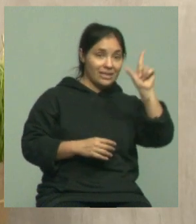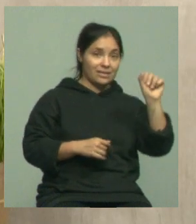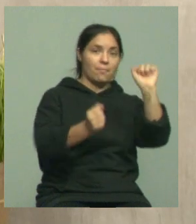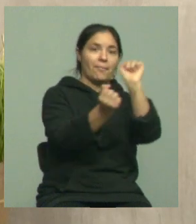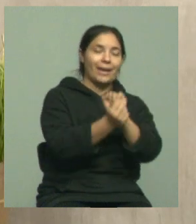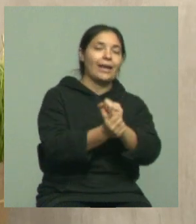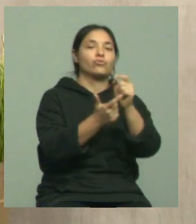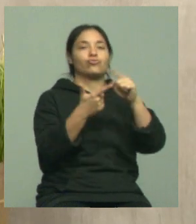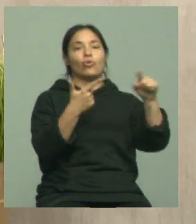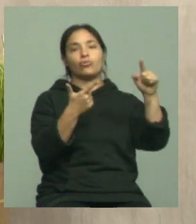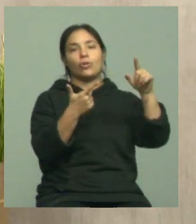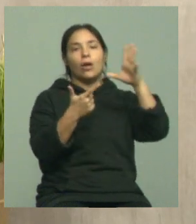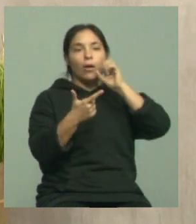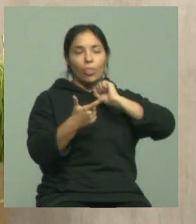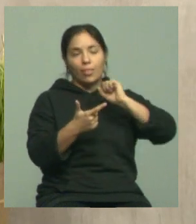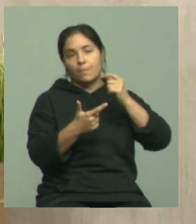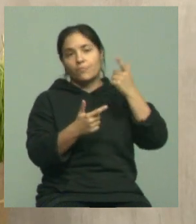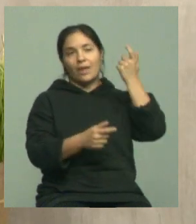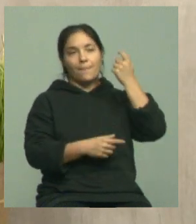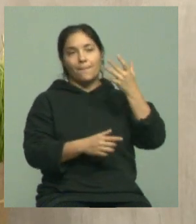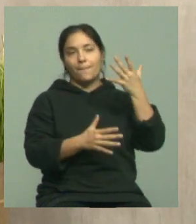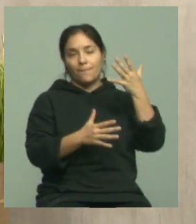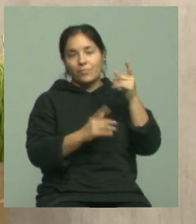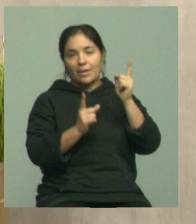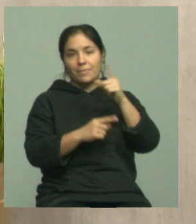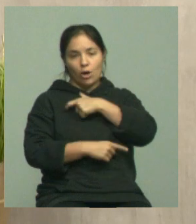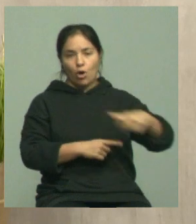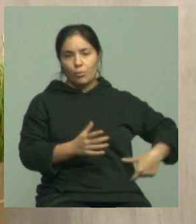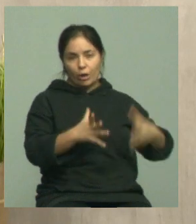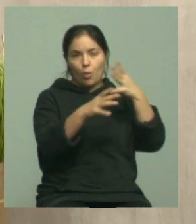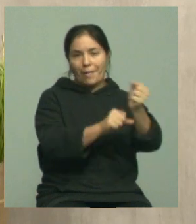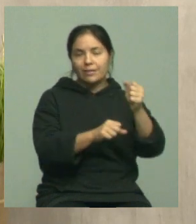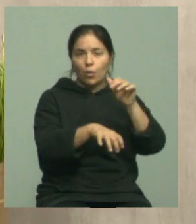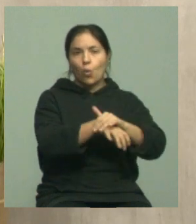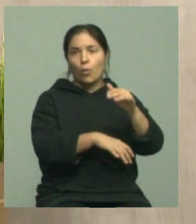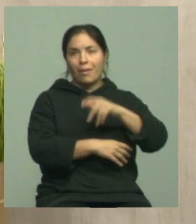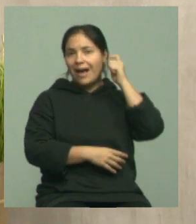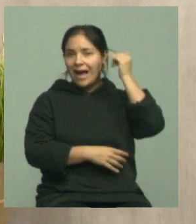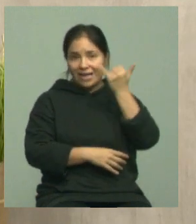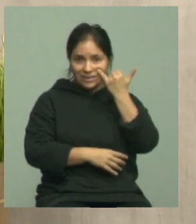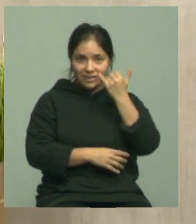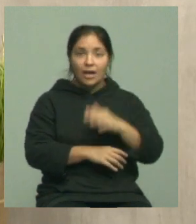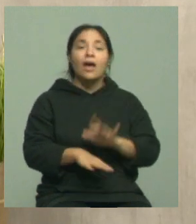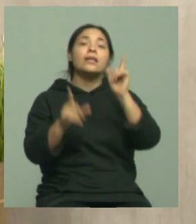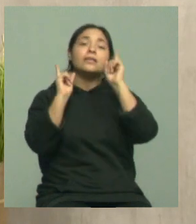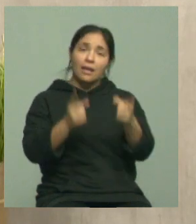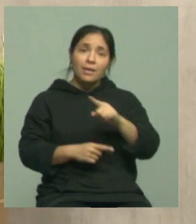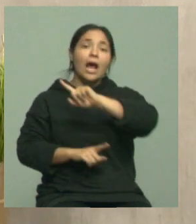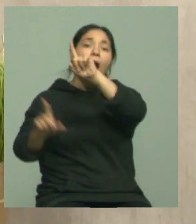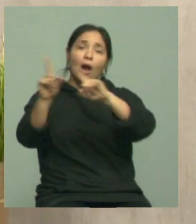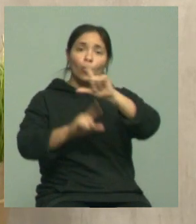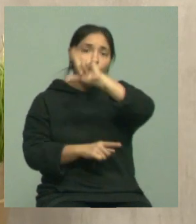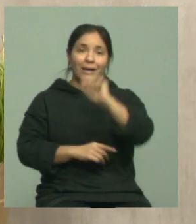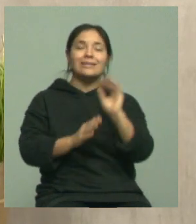hasta la perpetua, ¿no? Y hay países que todavía prevén terapias de conversión. Lo que cuenta